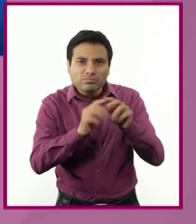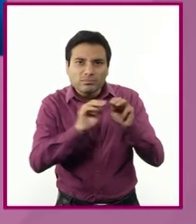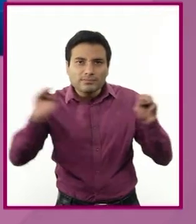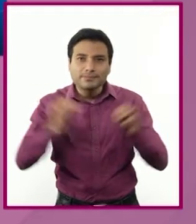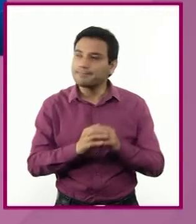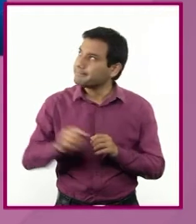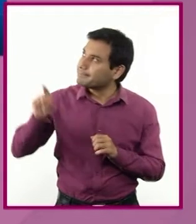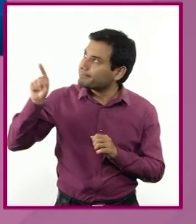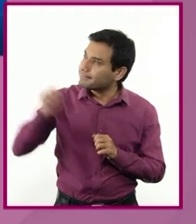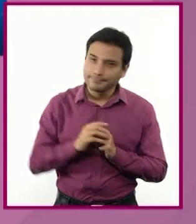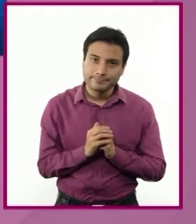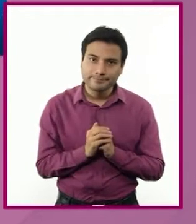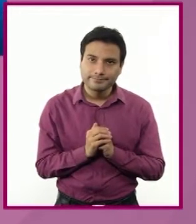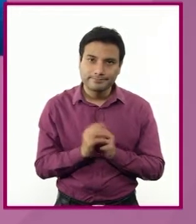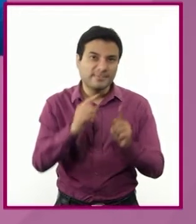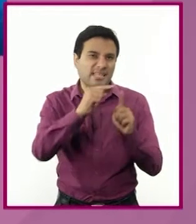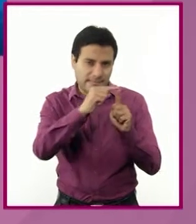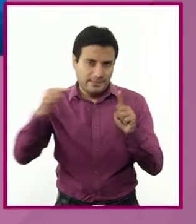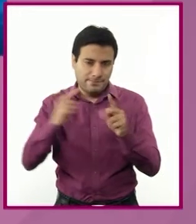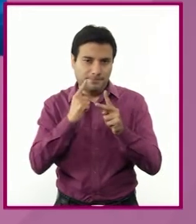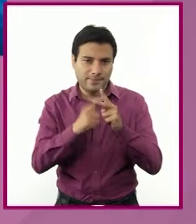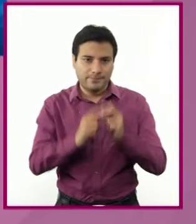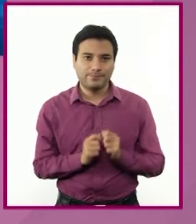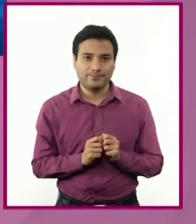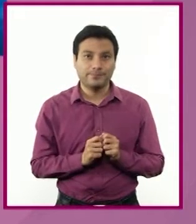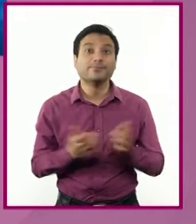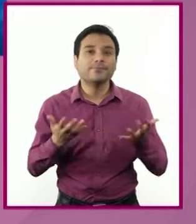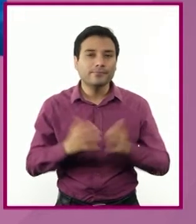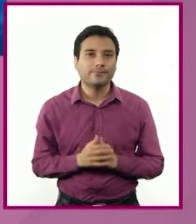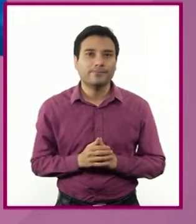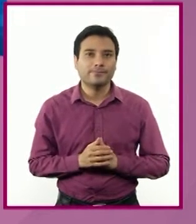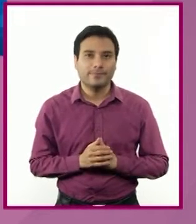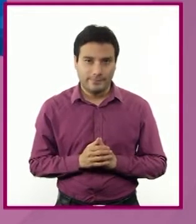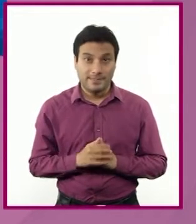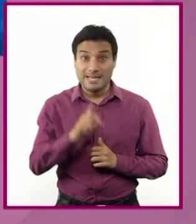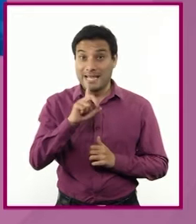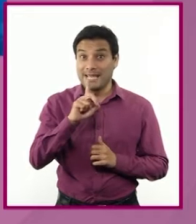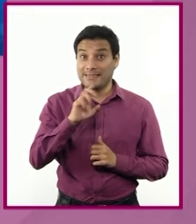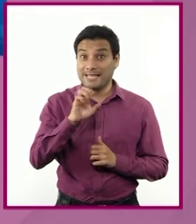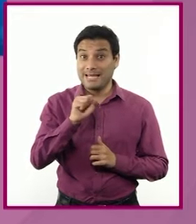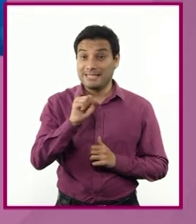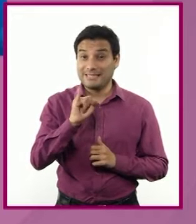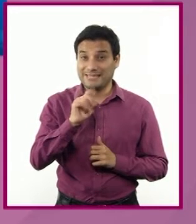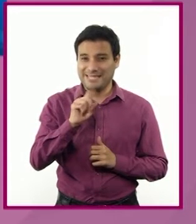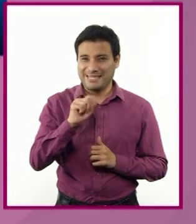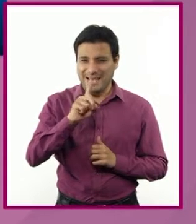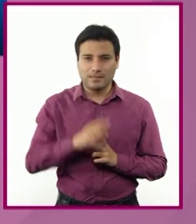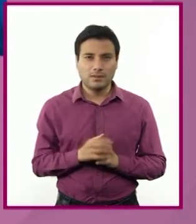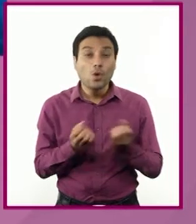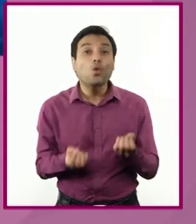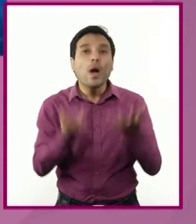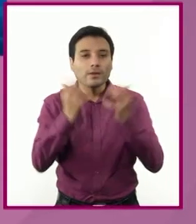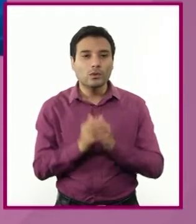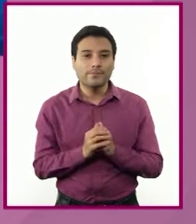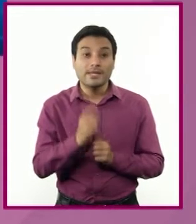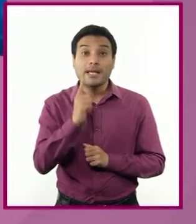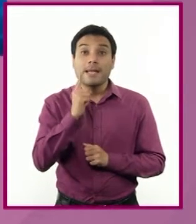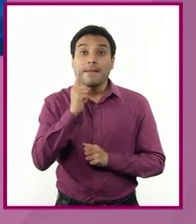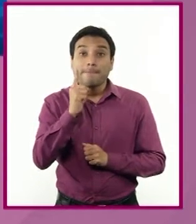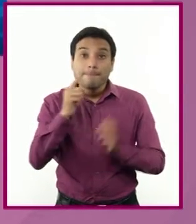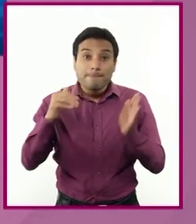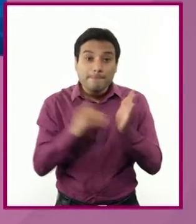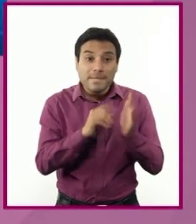148.460 kilómetros cuadrados. Bangladesh tiene una densidad de población de